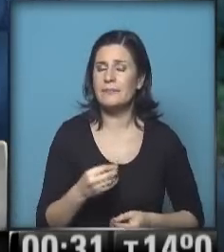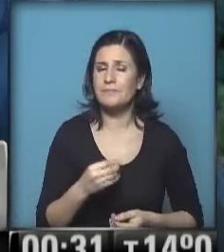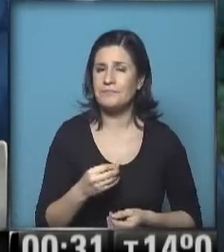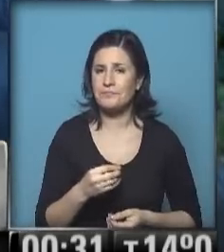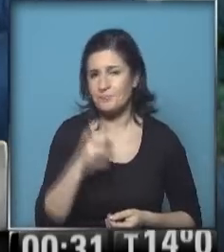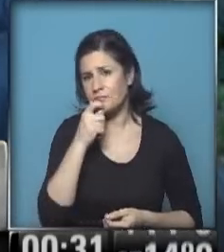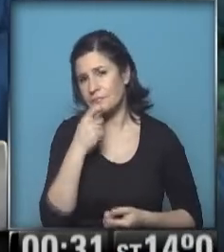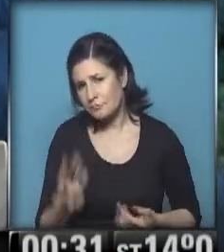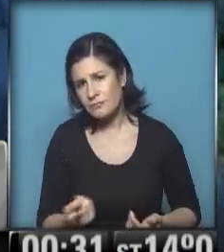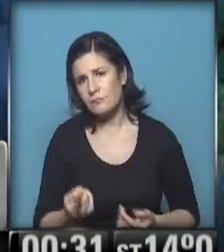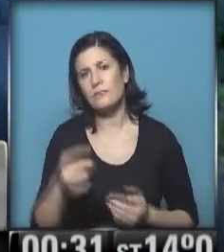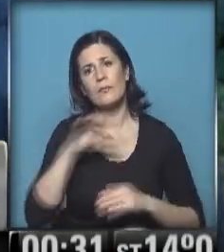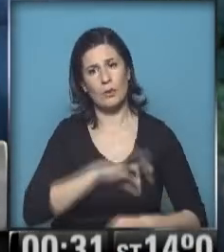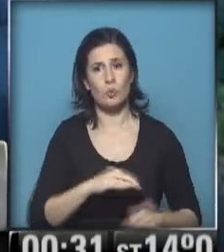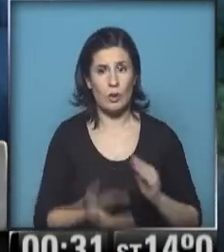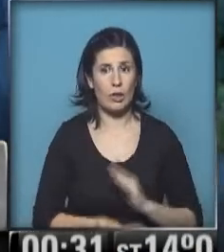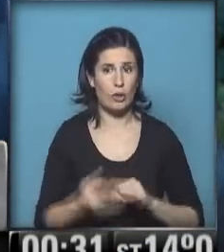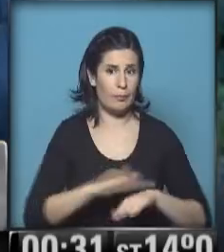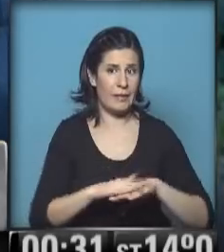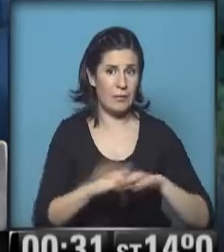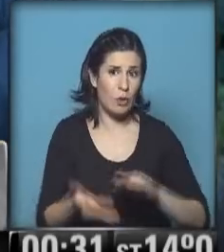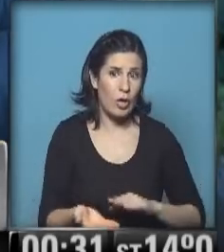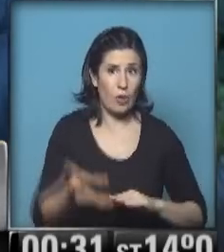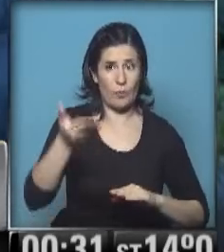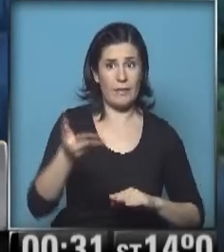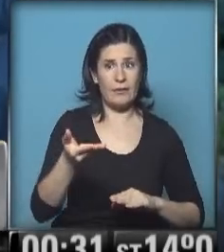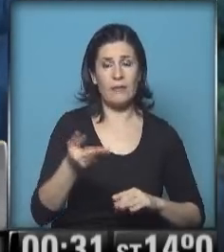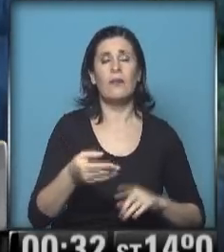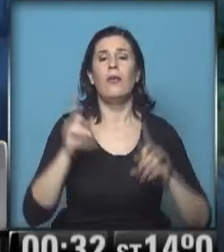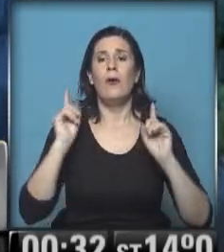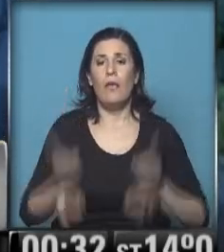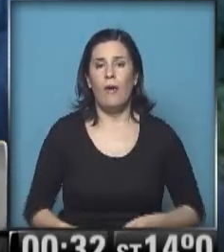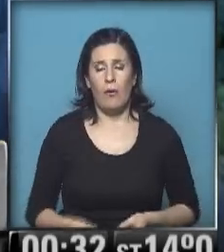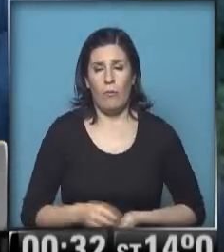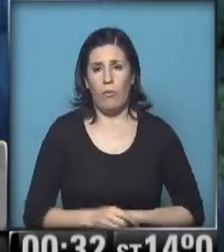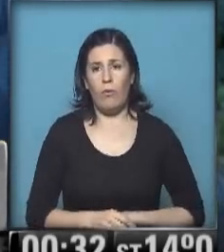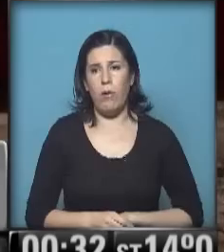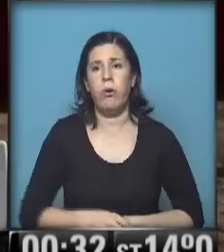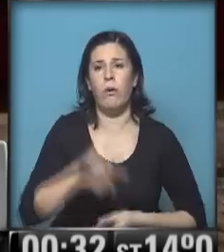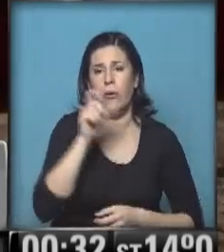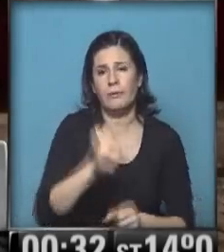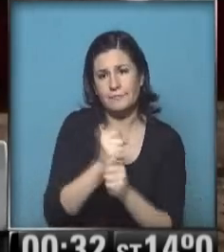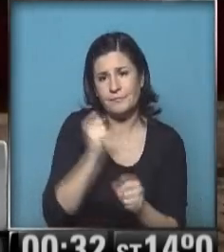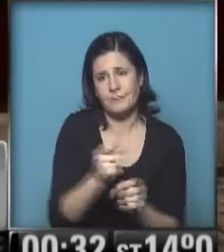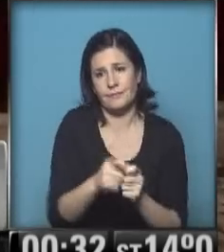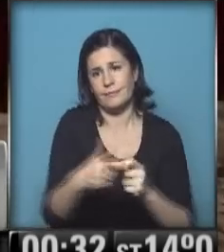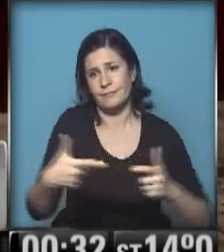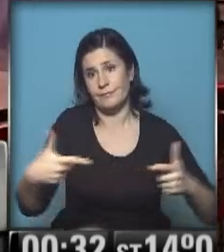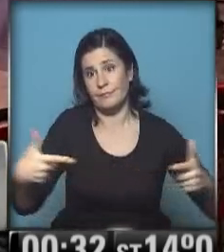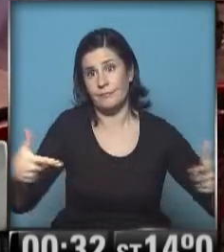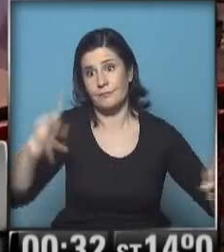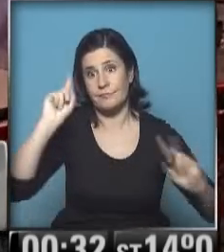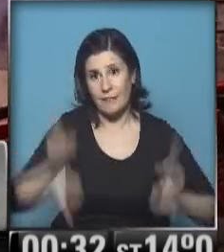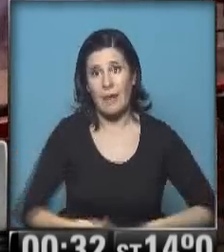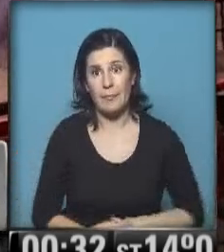se incrementó de manera sostenida el salario mínimo, también lo hizo en forma muy marcada el empleo. Creció muy fuerte el empleo,